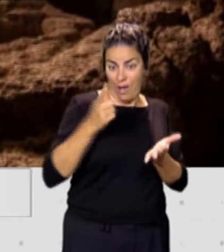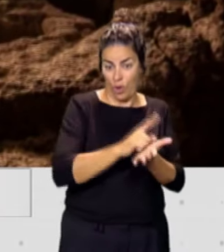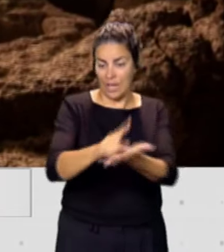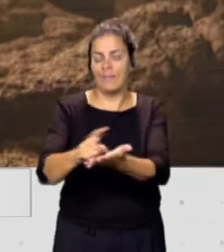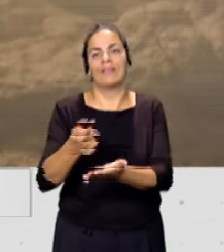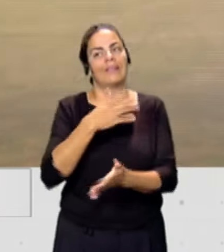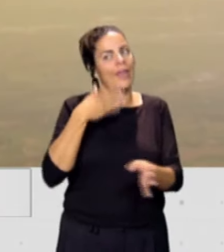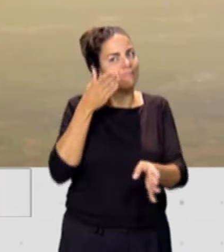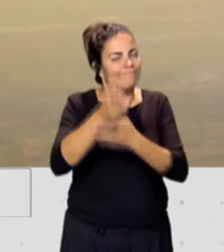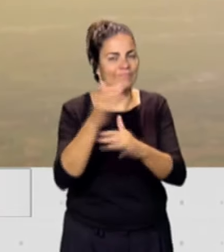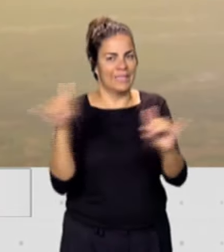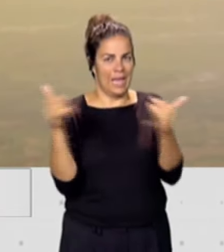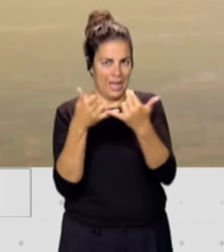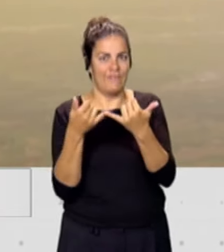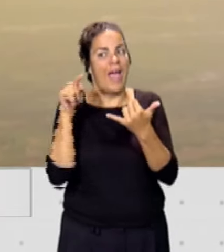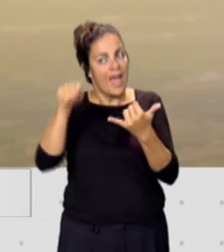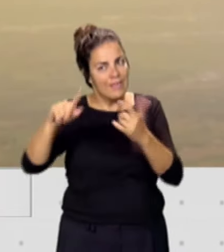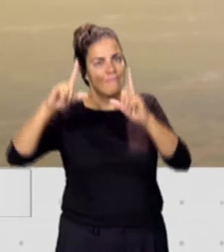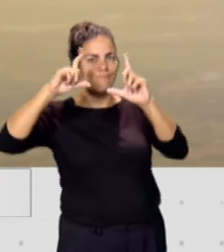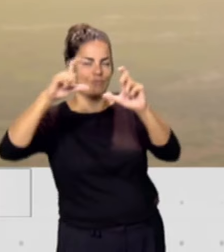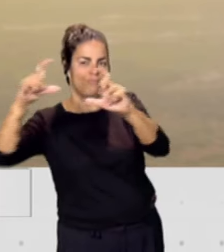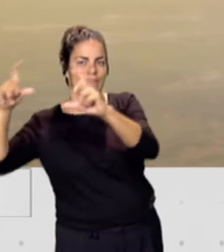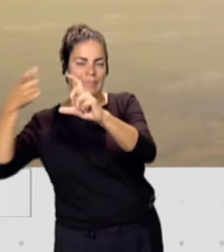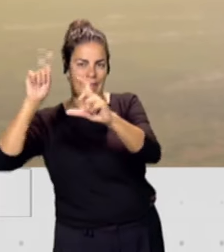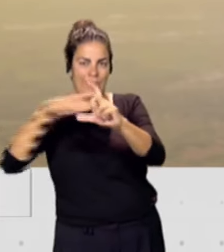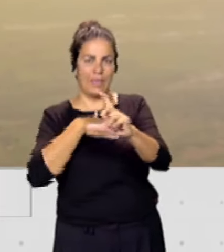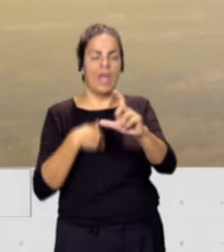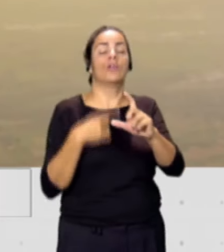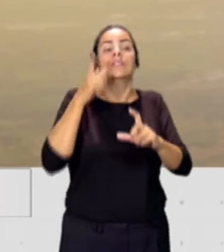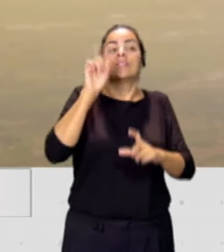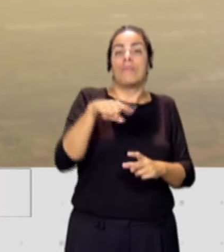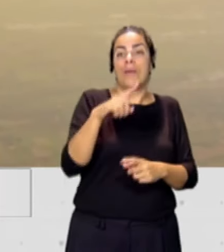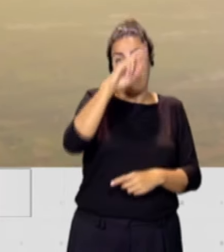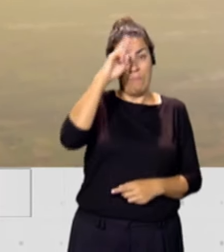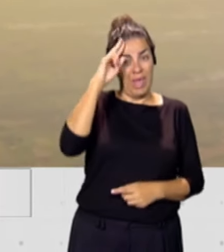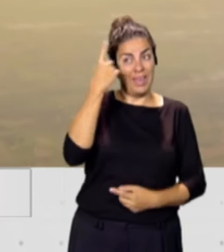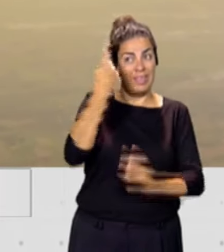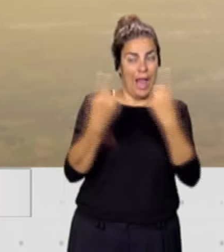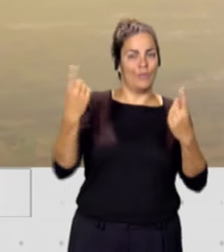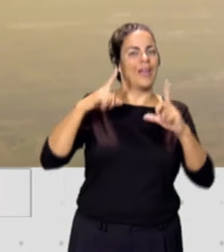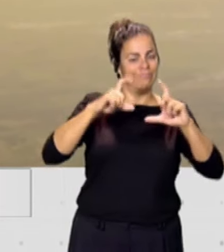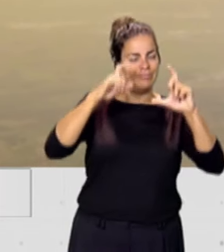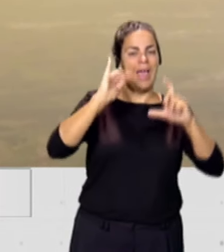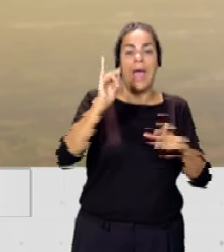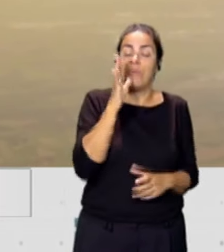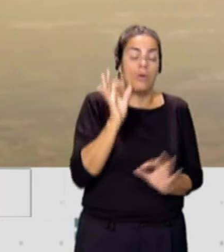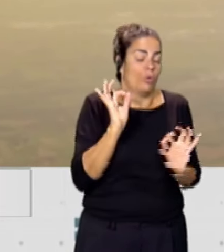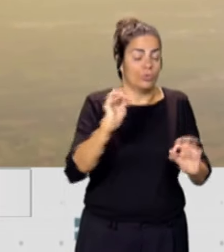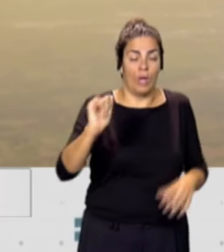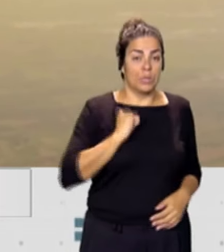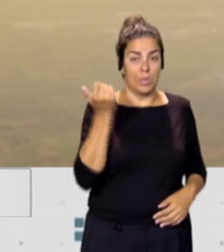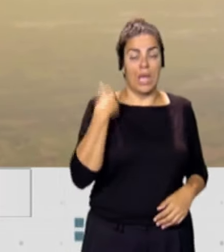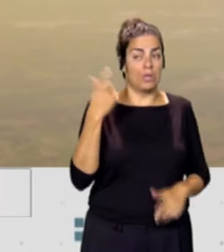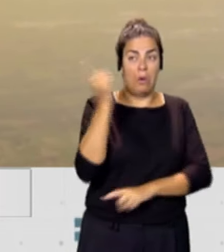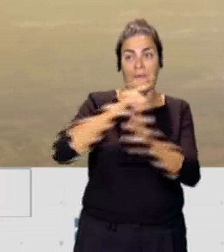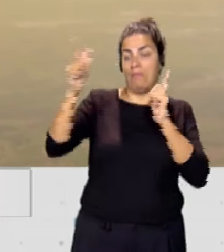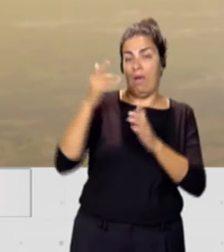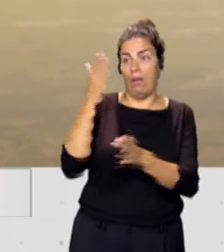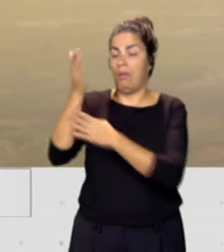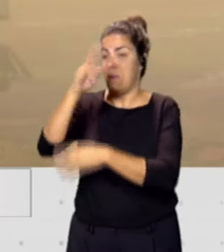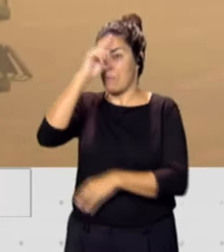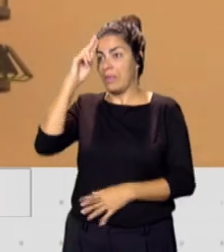tenerife no e fotografiar algunas imágenes de aquí también hay algunas de Madrid porque Bueno me coincidió que tuve que hacer un viaje un poco Exprés y la calima